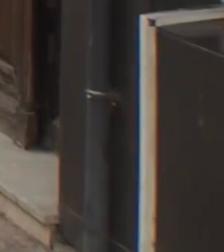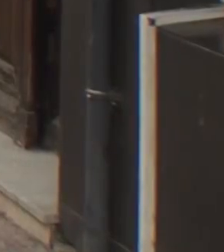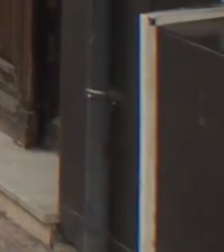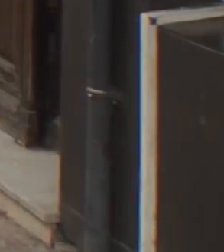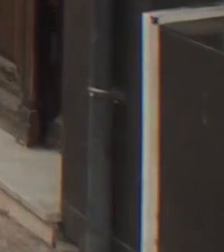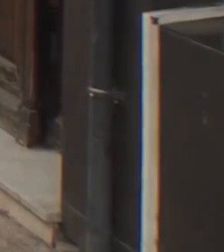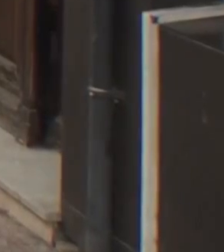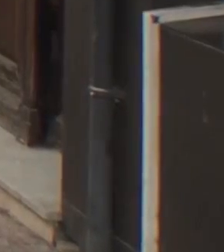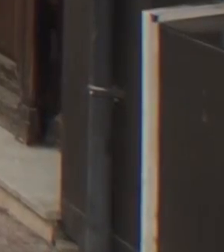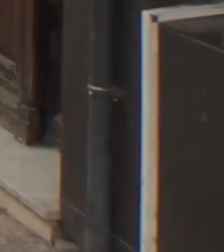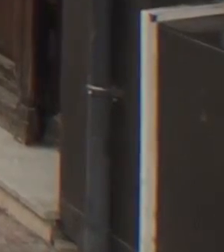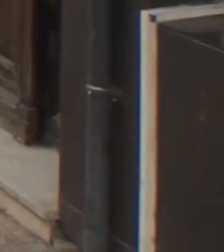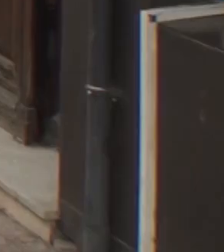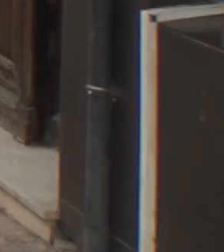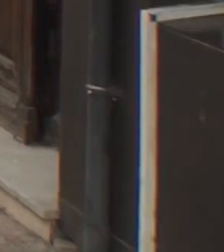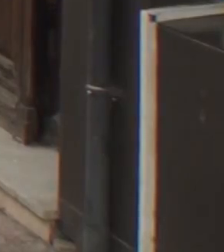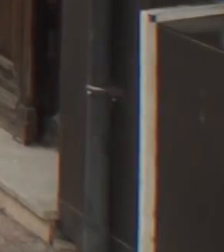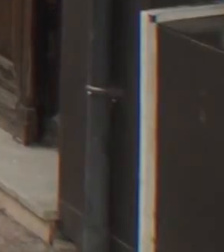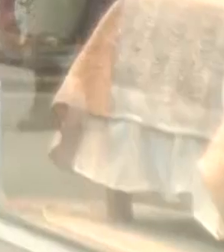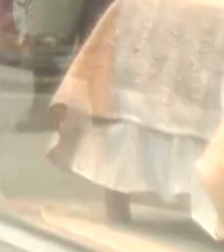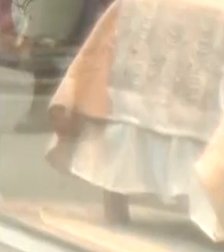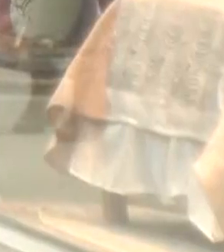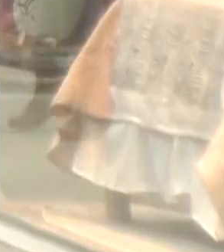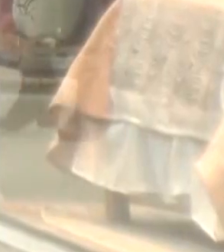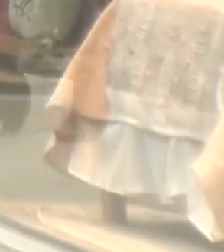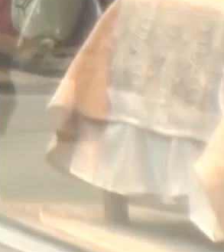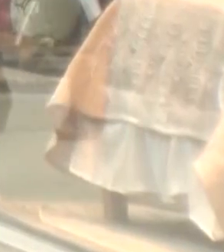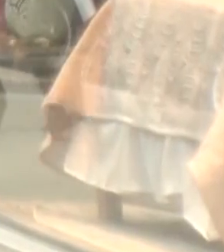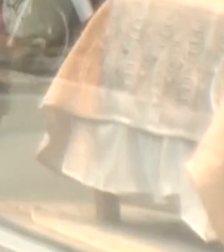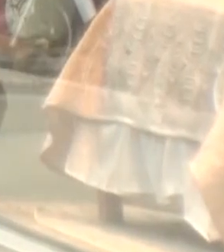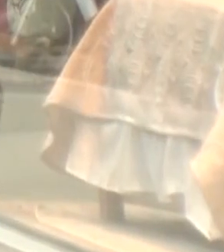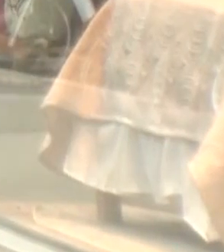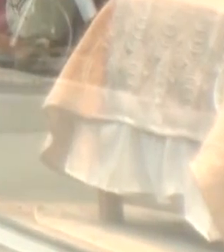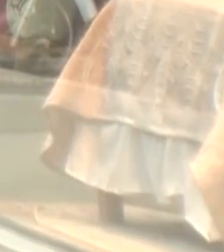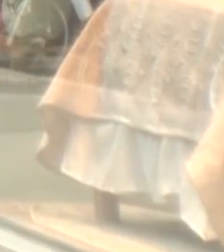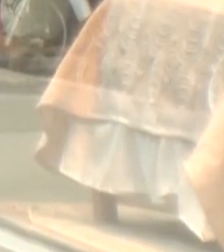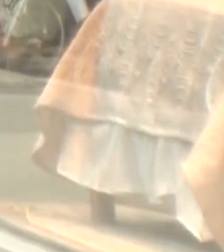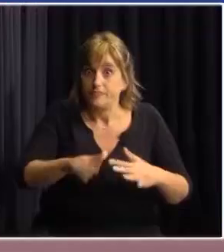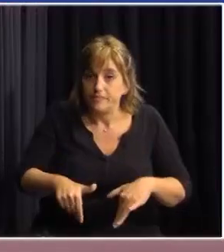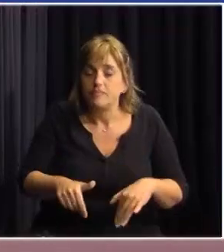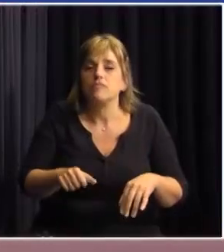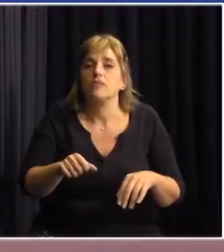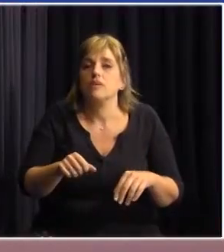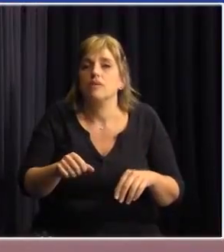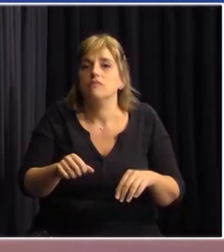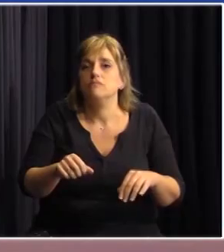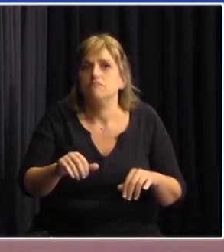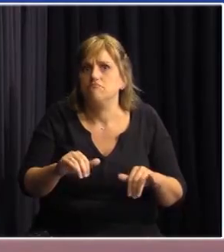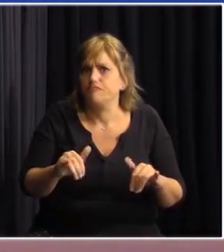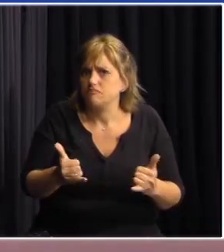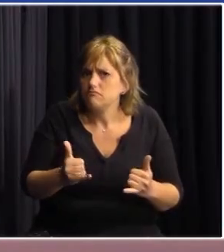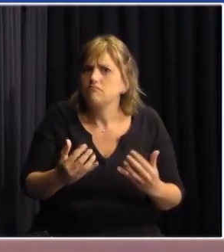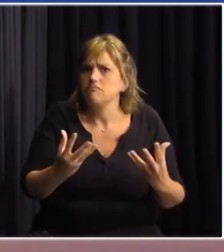pequeñas a las micro pequeñas y medianas empresas este instrumento ha sido muy